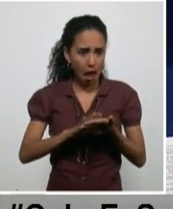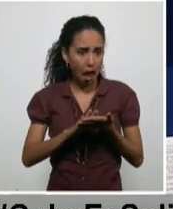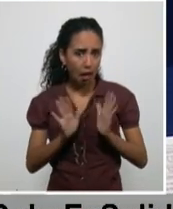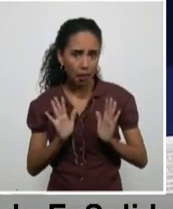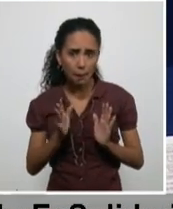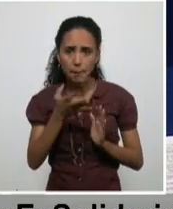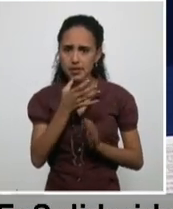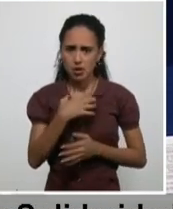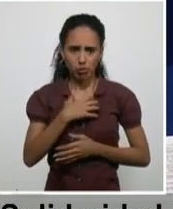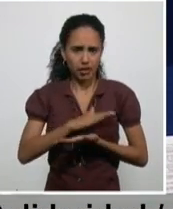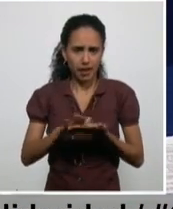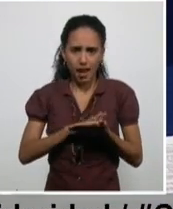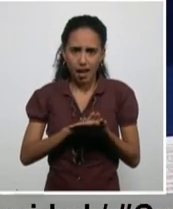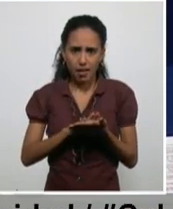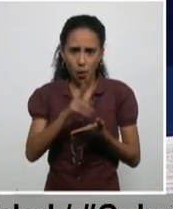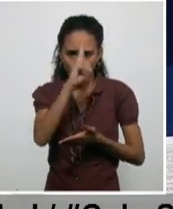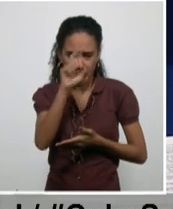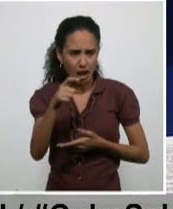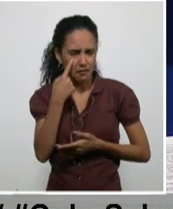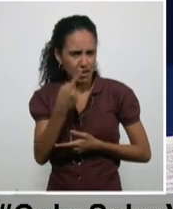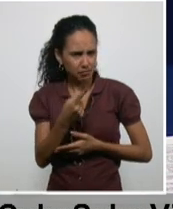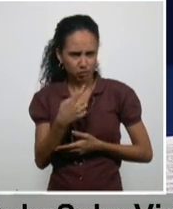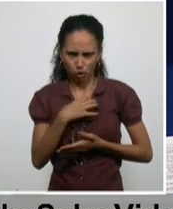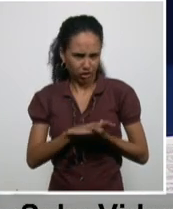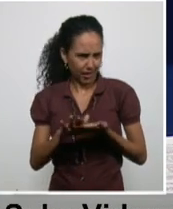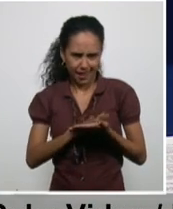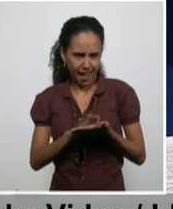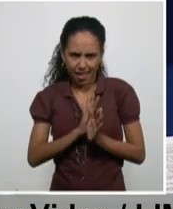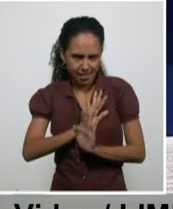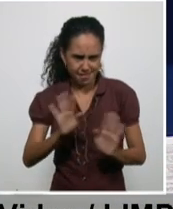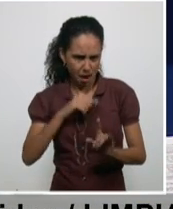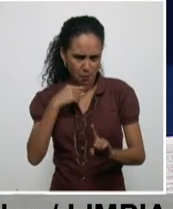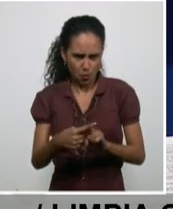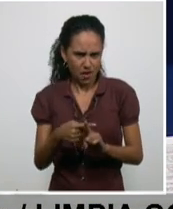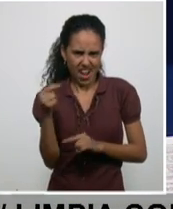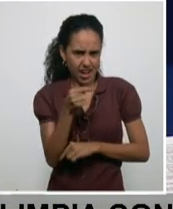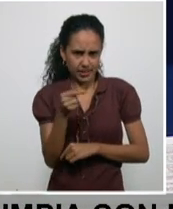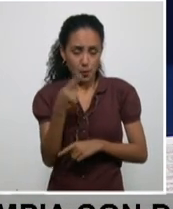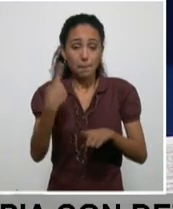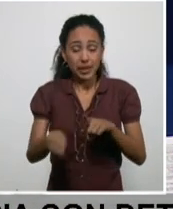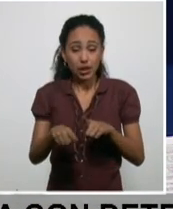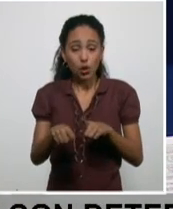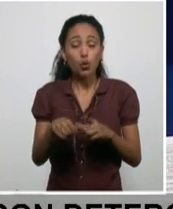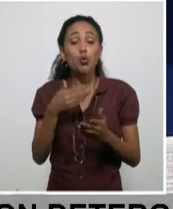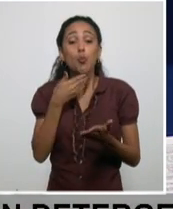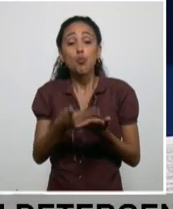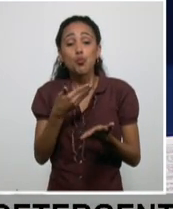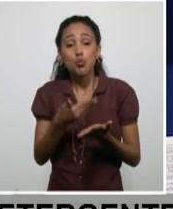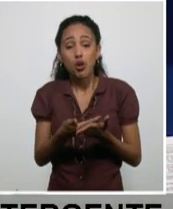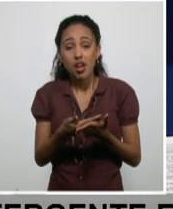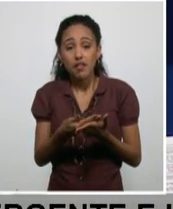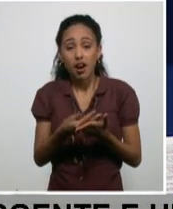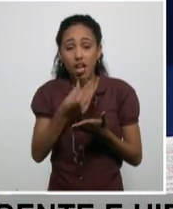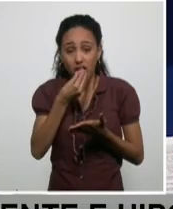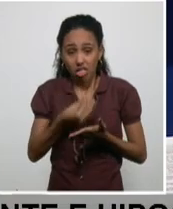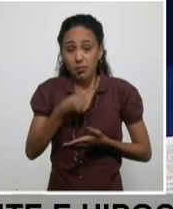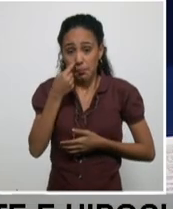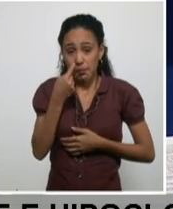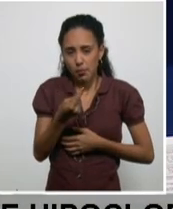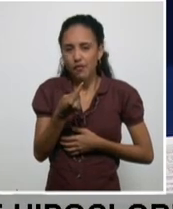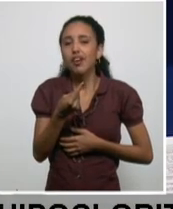Aparentemente desde el punto de vista clínico él no tiene nada y sin embargo cuando usted le toma la muestra de la secreción nasofaríngea pues usted encuentra